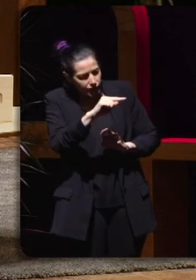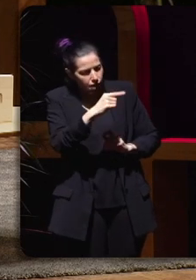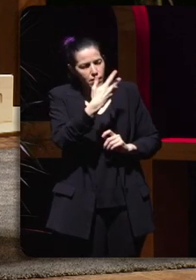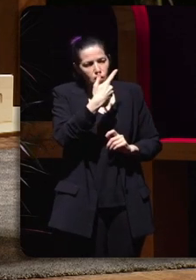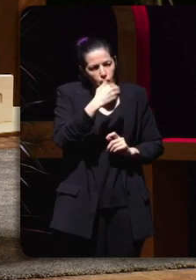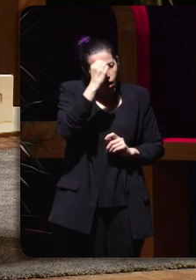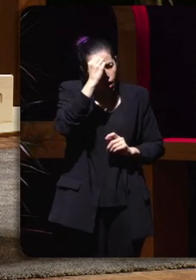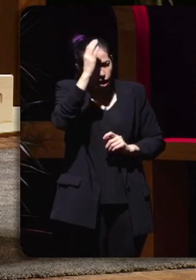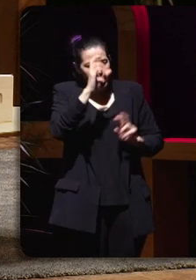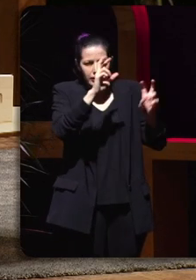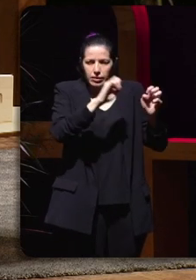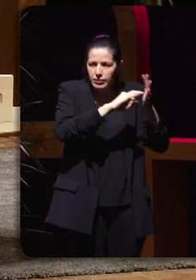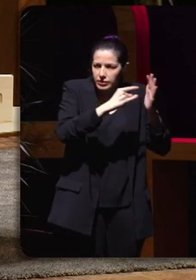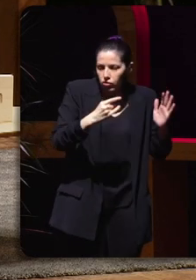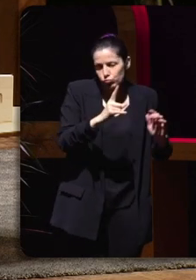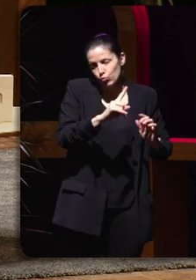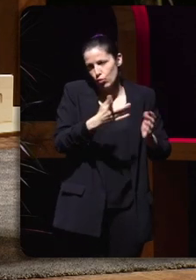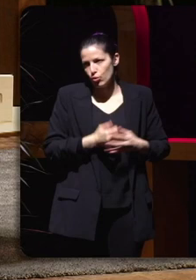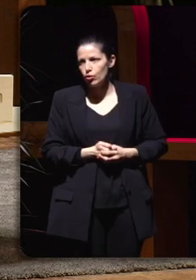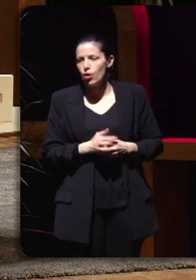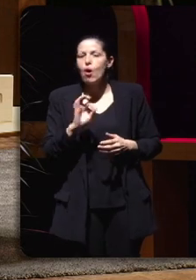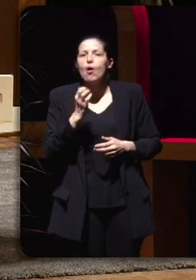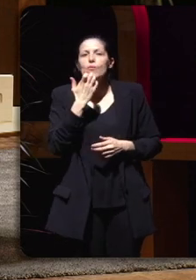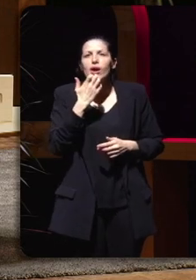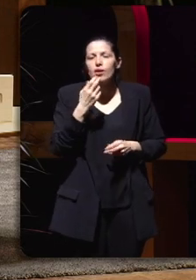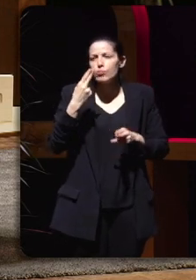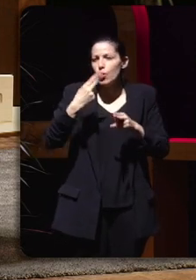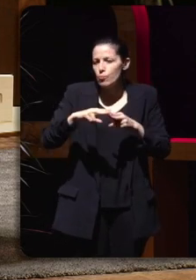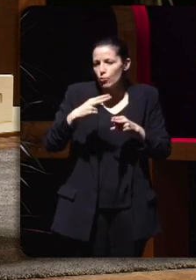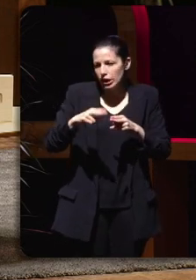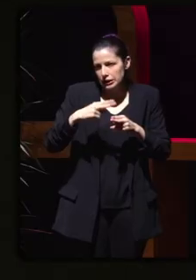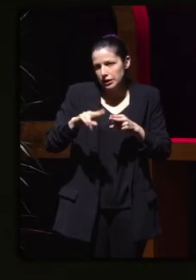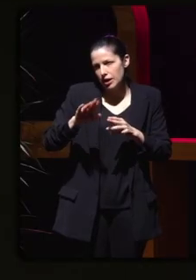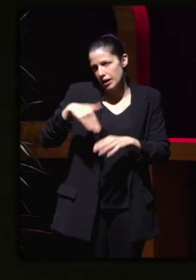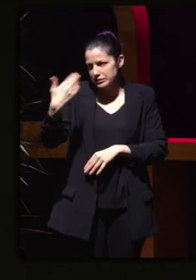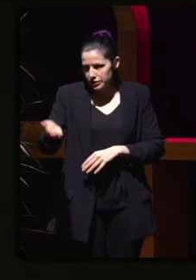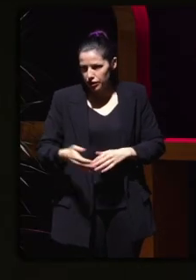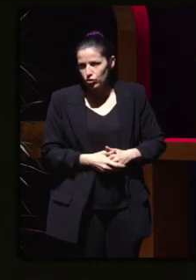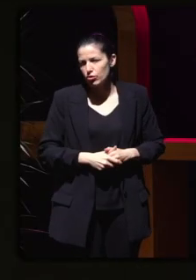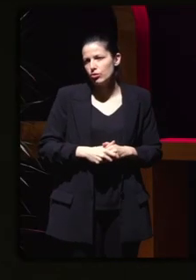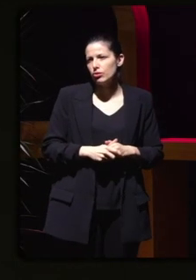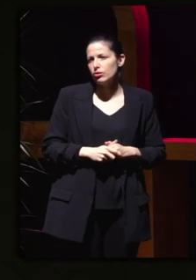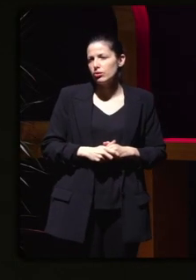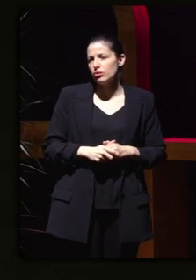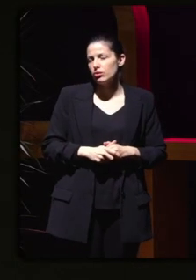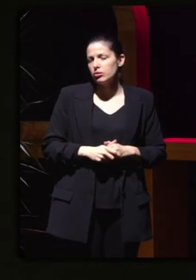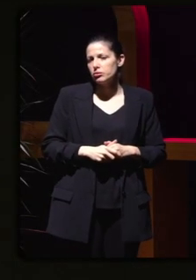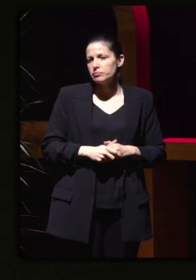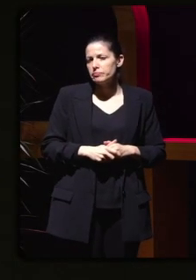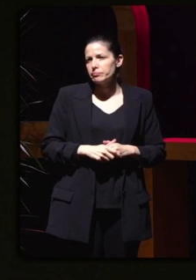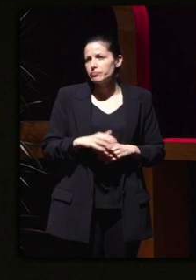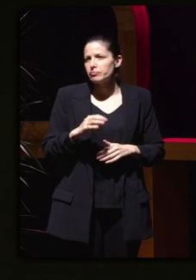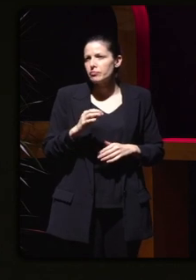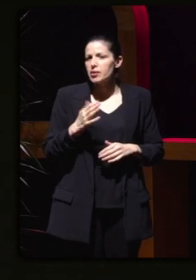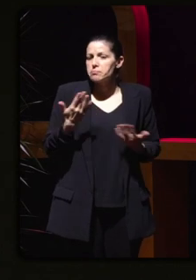sobre no sé política exterior como probablemente luego nos hable Rosa María calaf pero el hecho de que todo el mundo